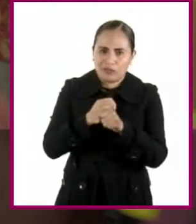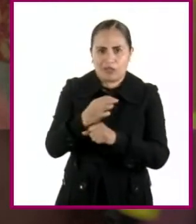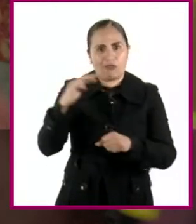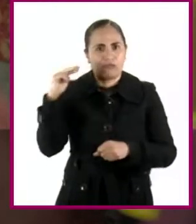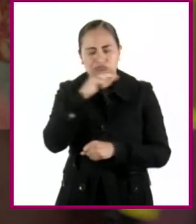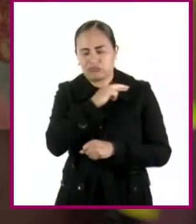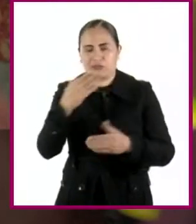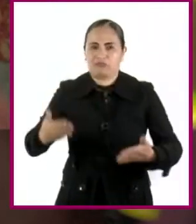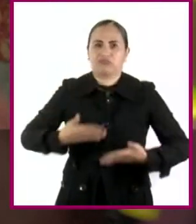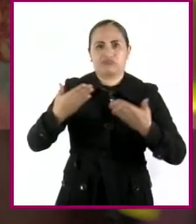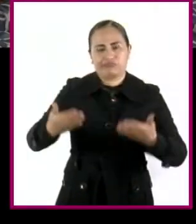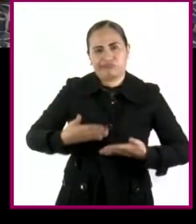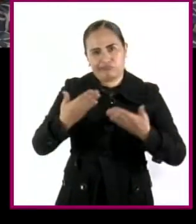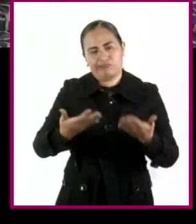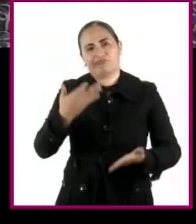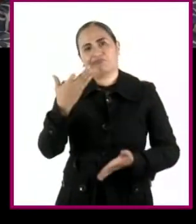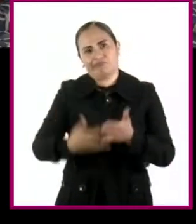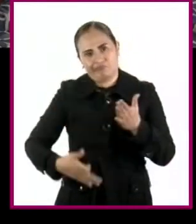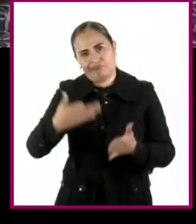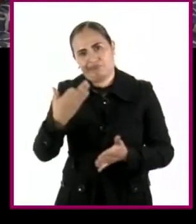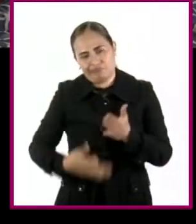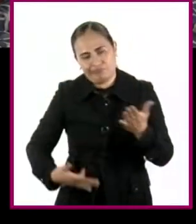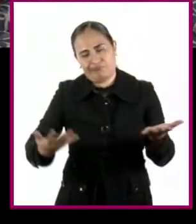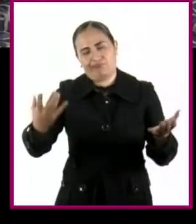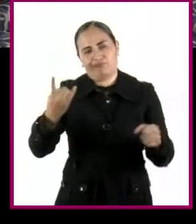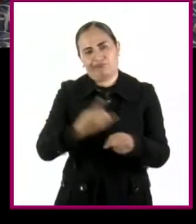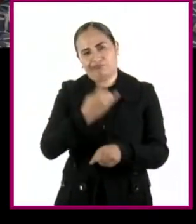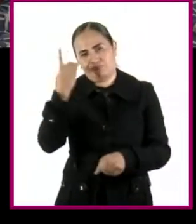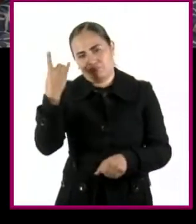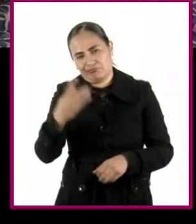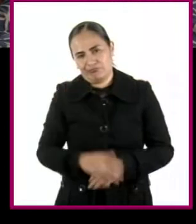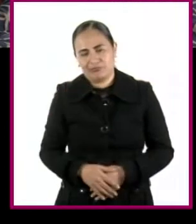animoso resultaste, ¿eh? Oye.